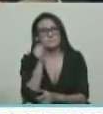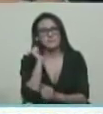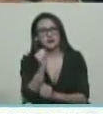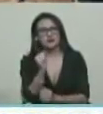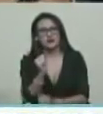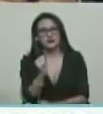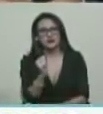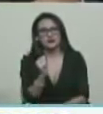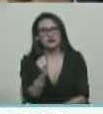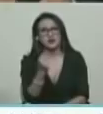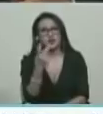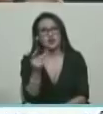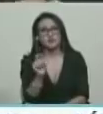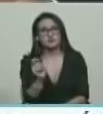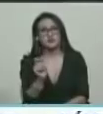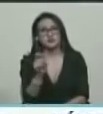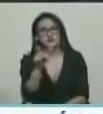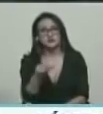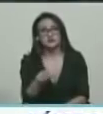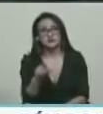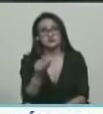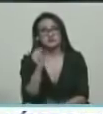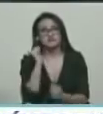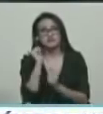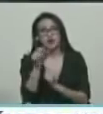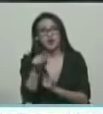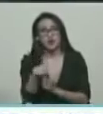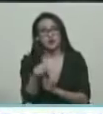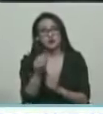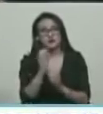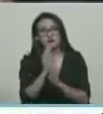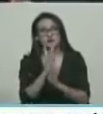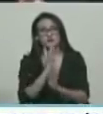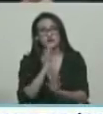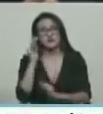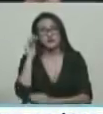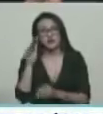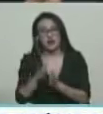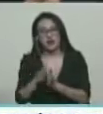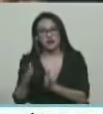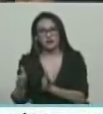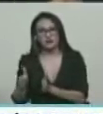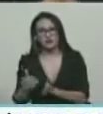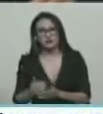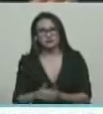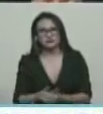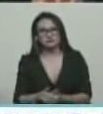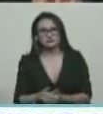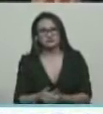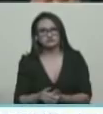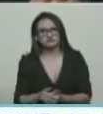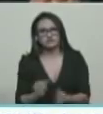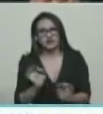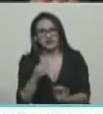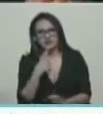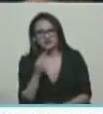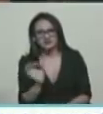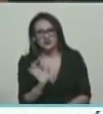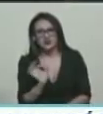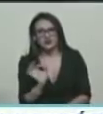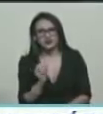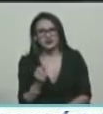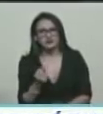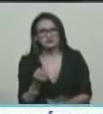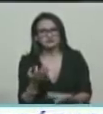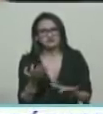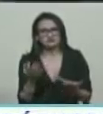y a los dos meses ese alguien mandado a fusilar estaba en un desfile militar al lado de él. Y nadie explica nada. ¿Cuántas cosas